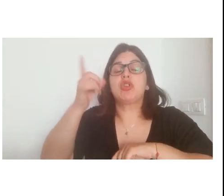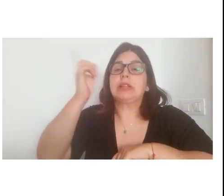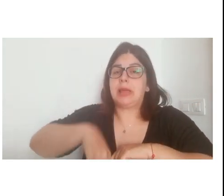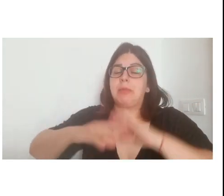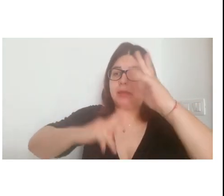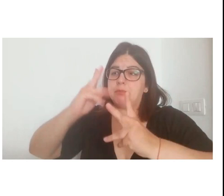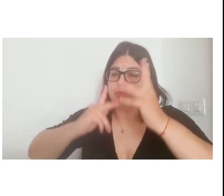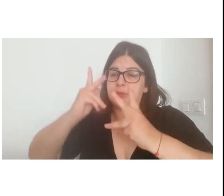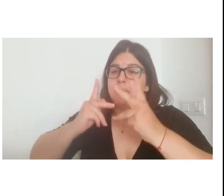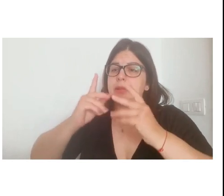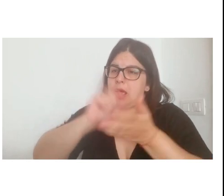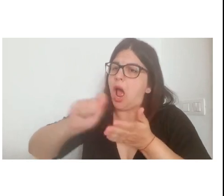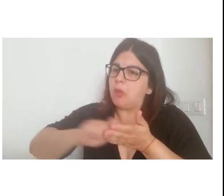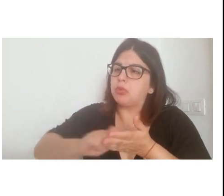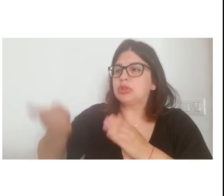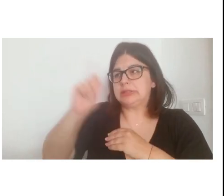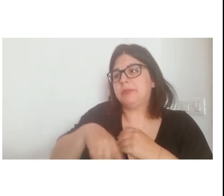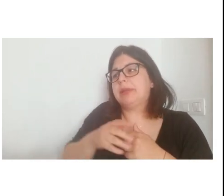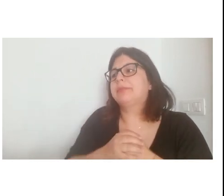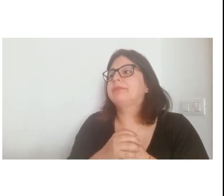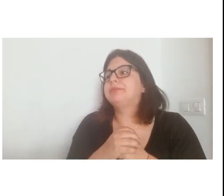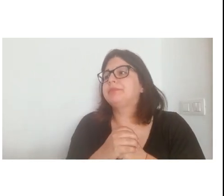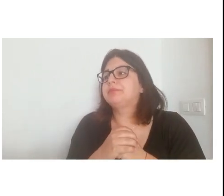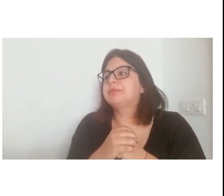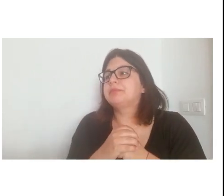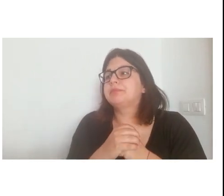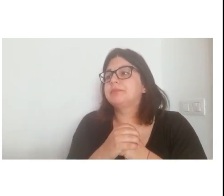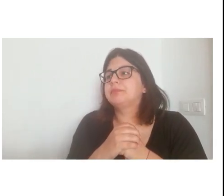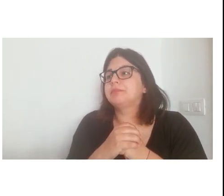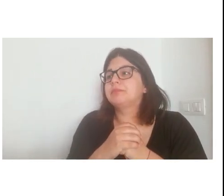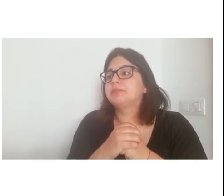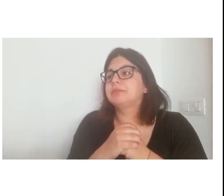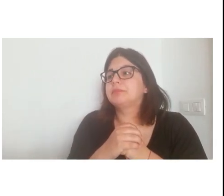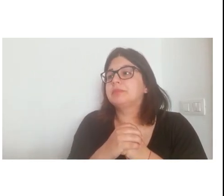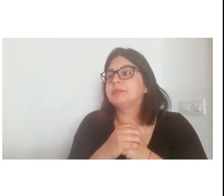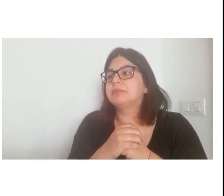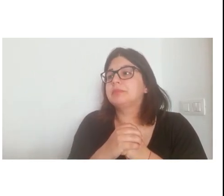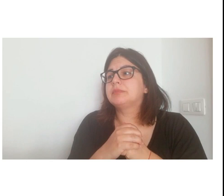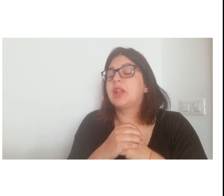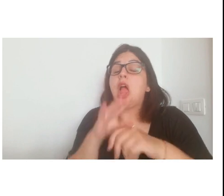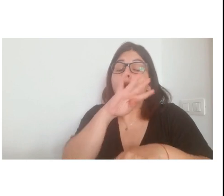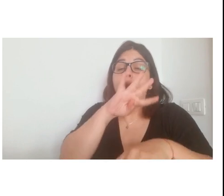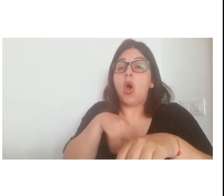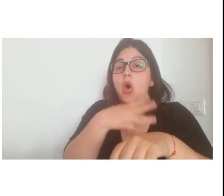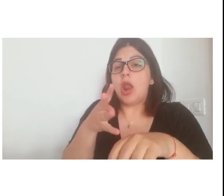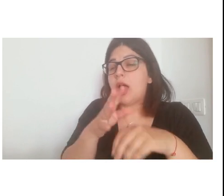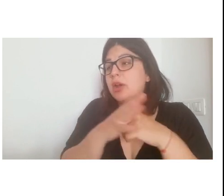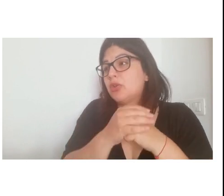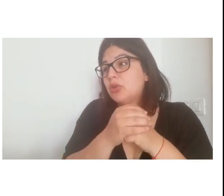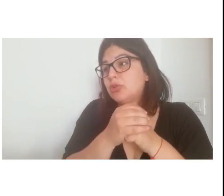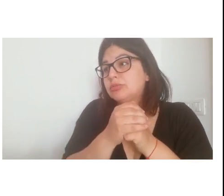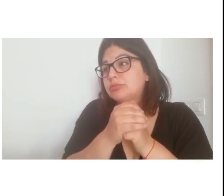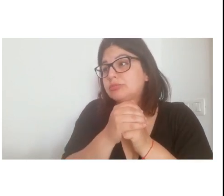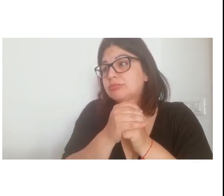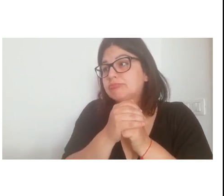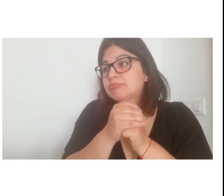temas e os puntos que comprensaba. Sí. Pues, polo horario tedes a clases,